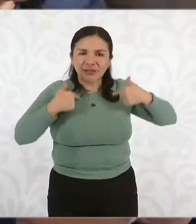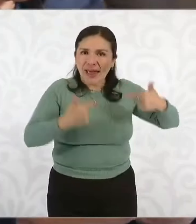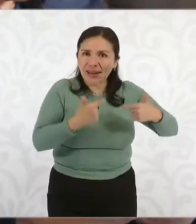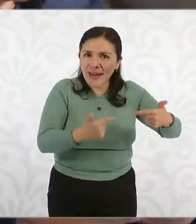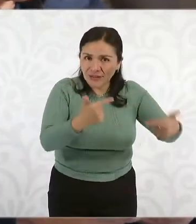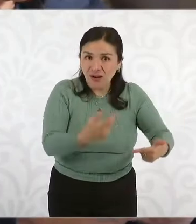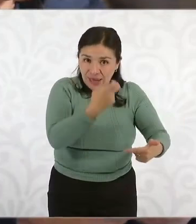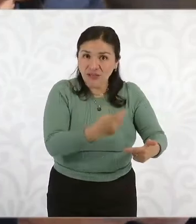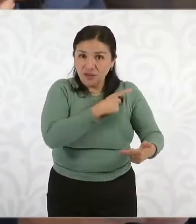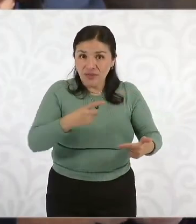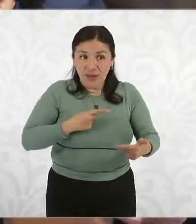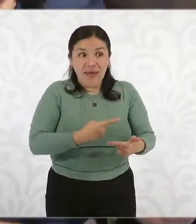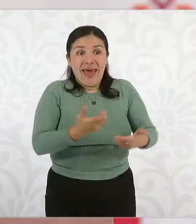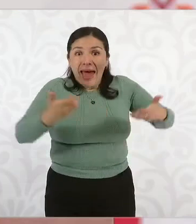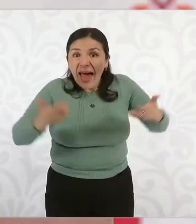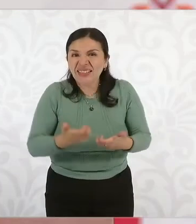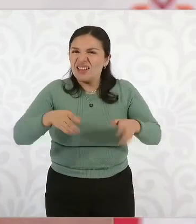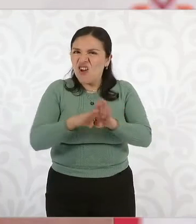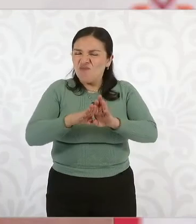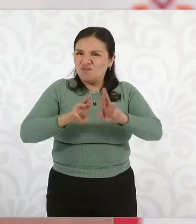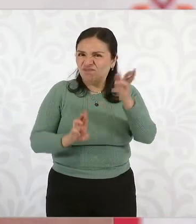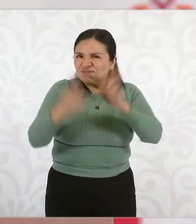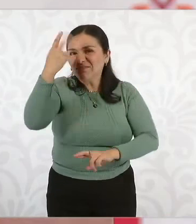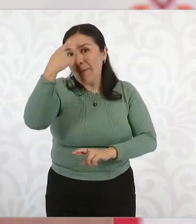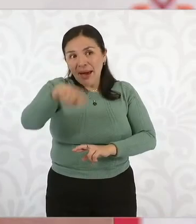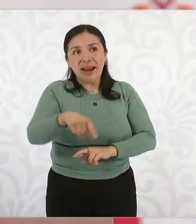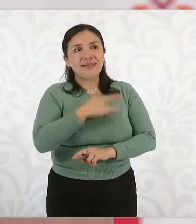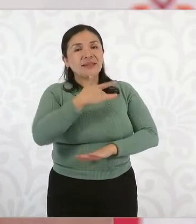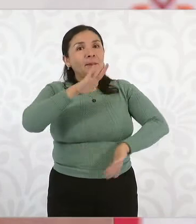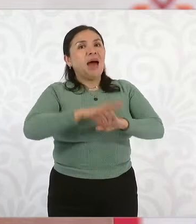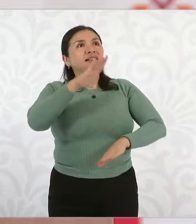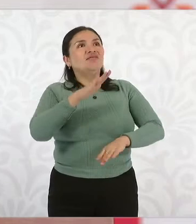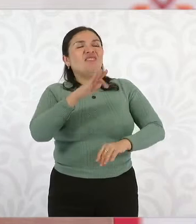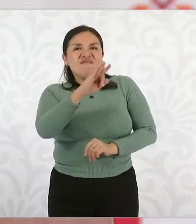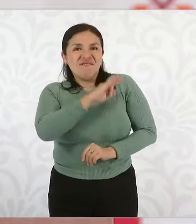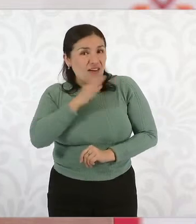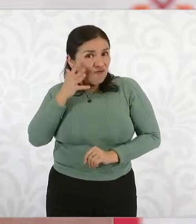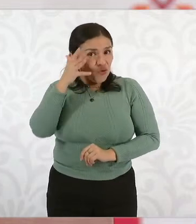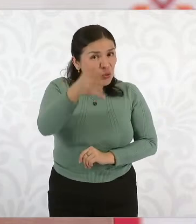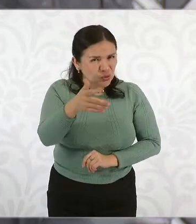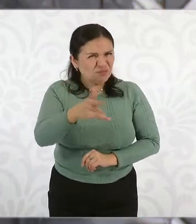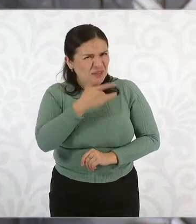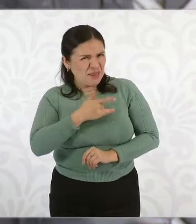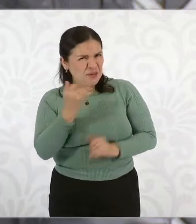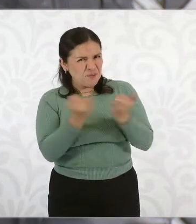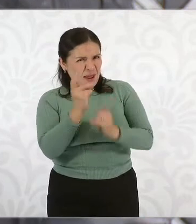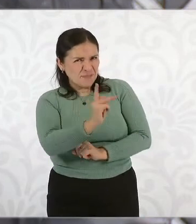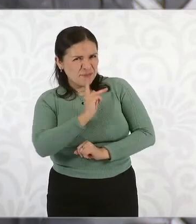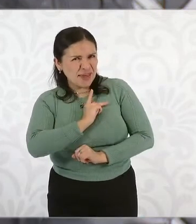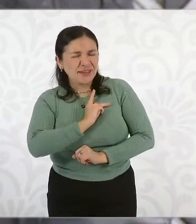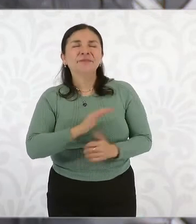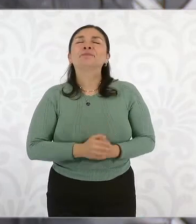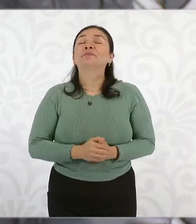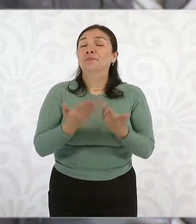que ser provocar esperanza? Ángela Davis es una institución en la defensa de los derechos de